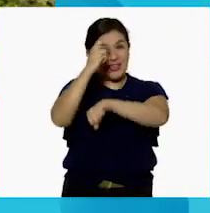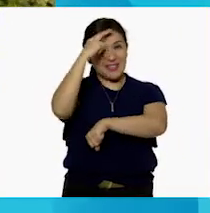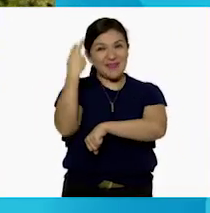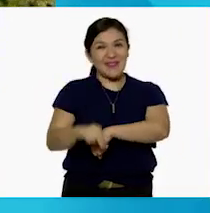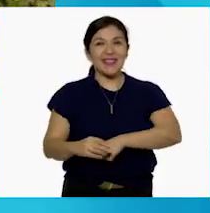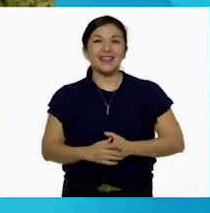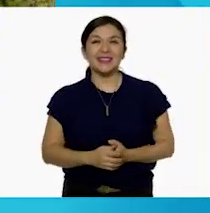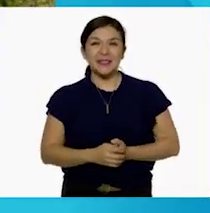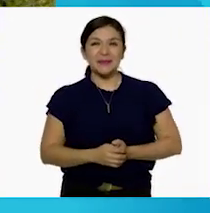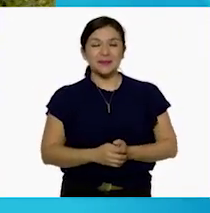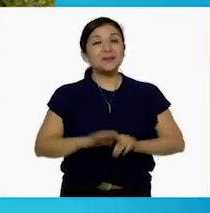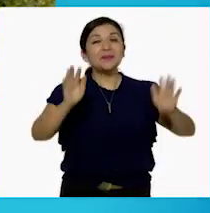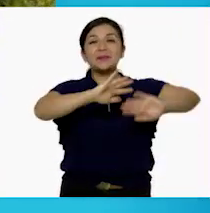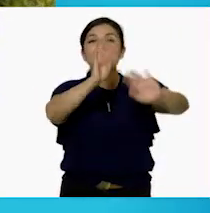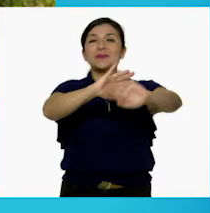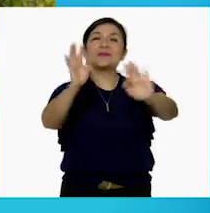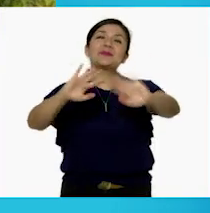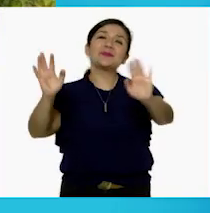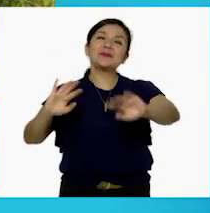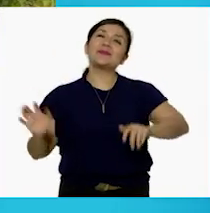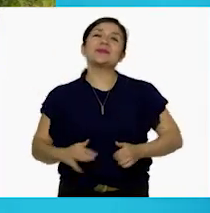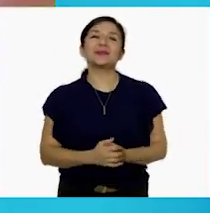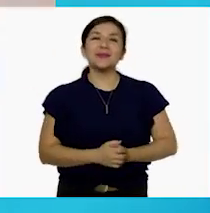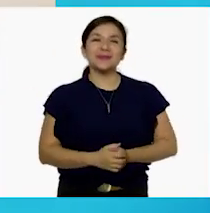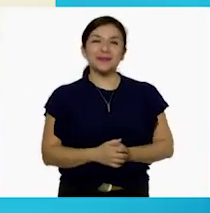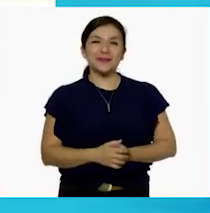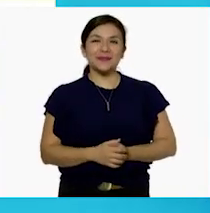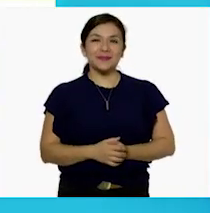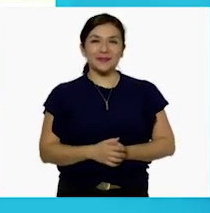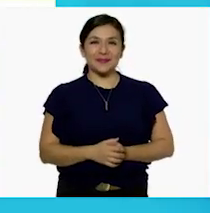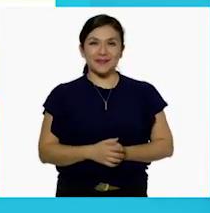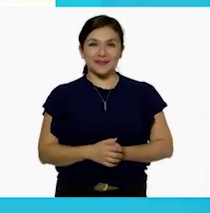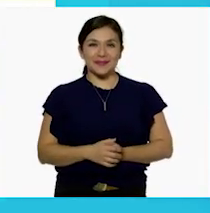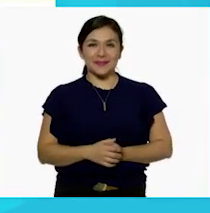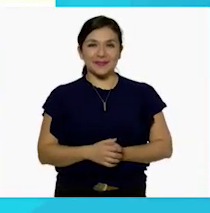México. Adiós. Adiós.